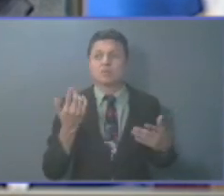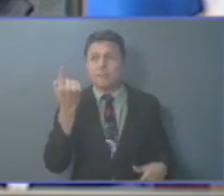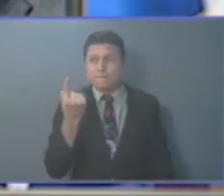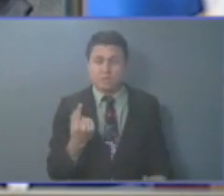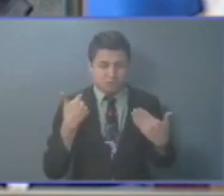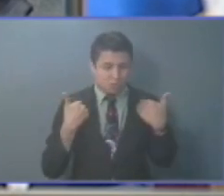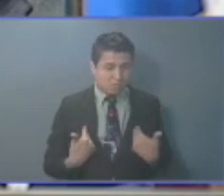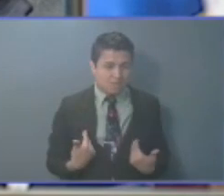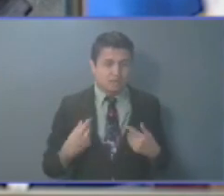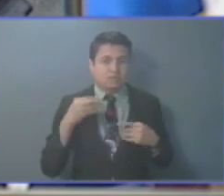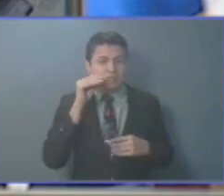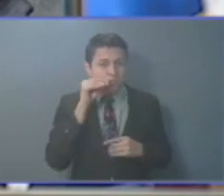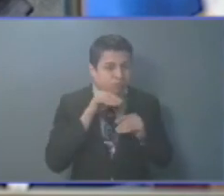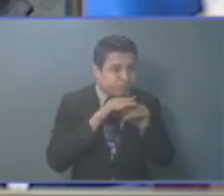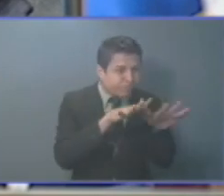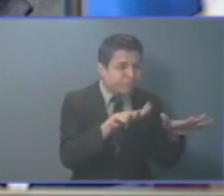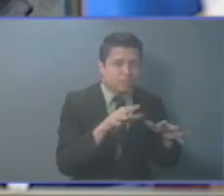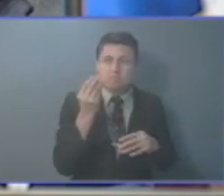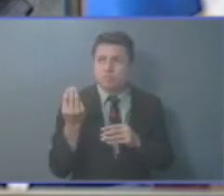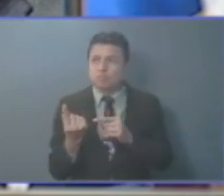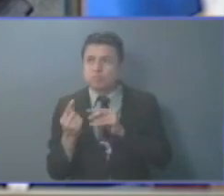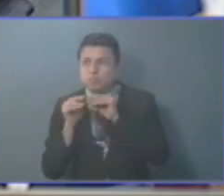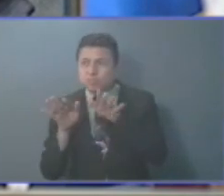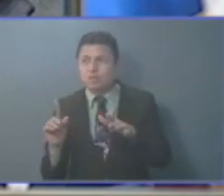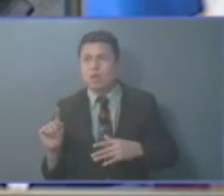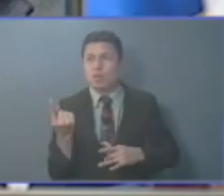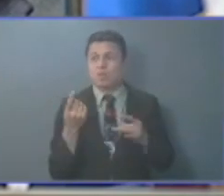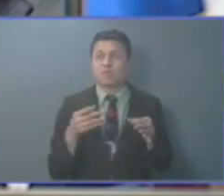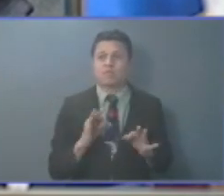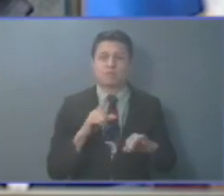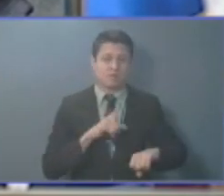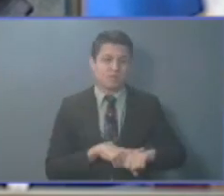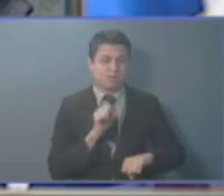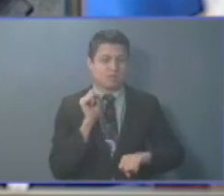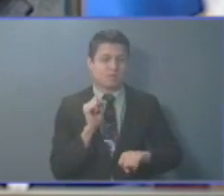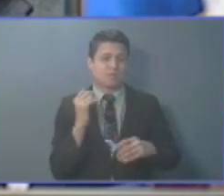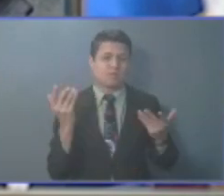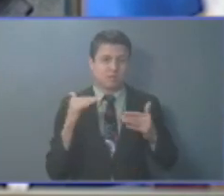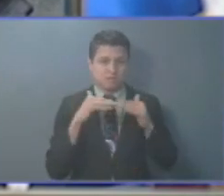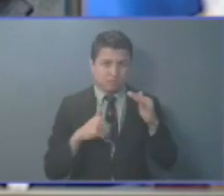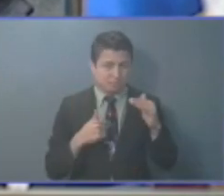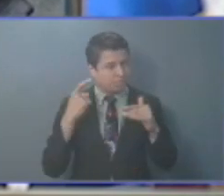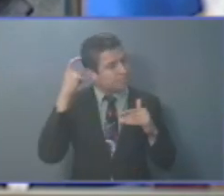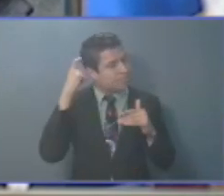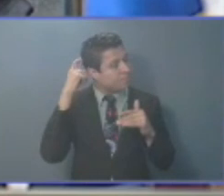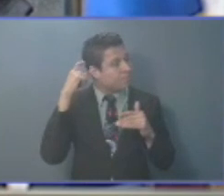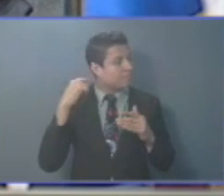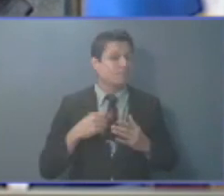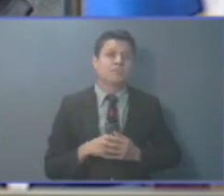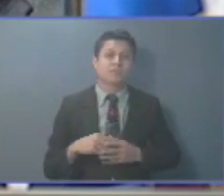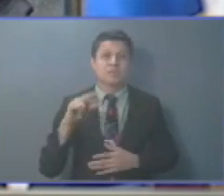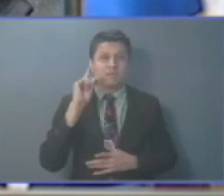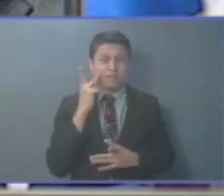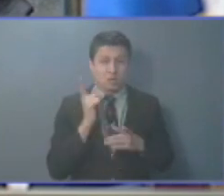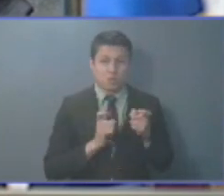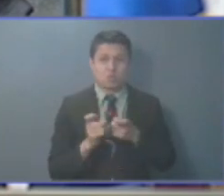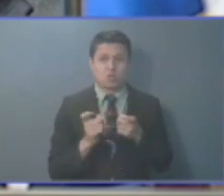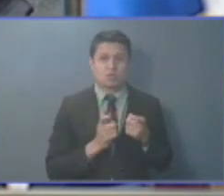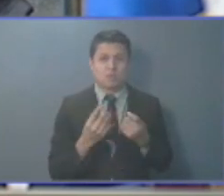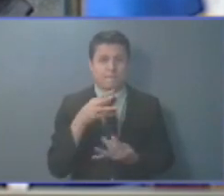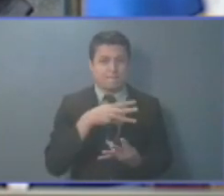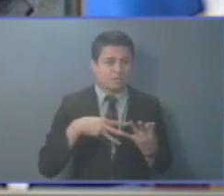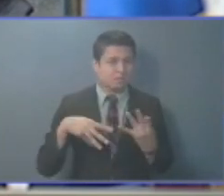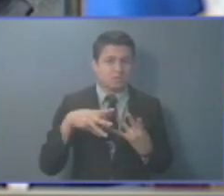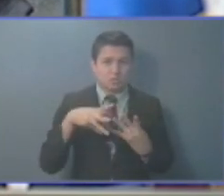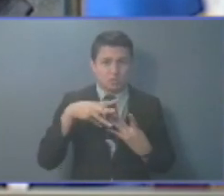el ser humano y por lo tanto la única forma de detener o al menos reducir su expansión es controlando la movilidad